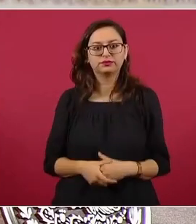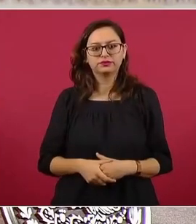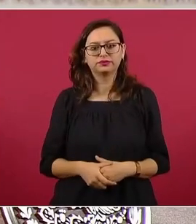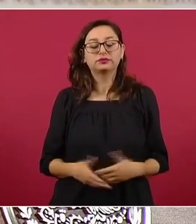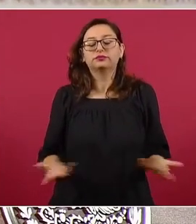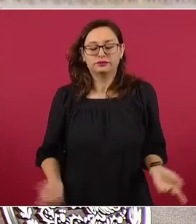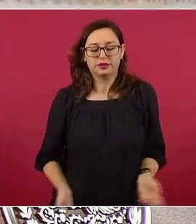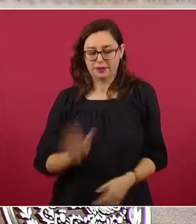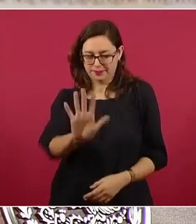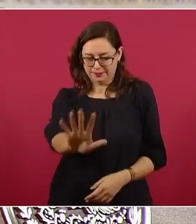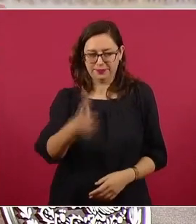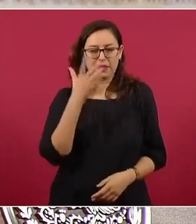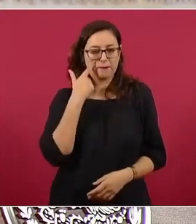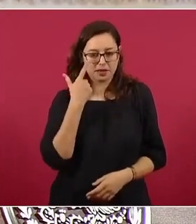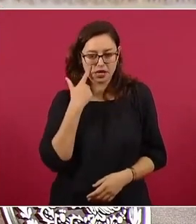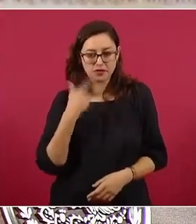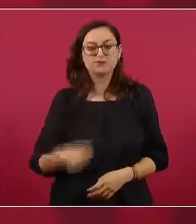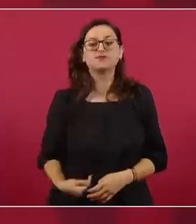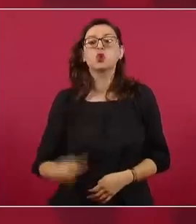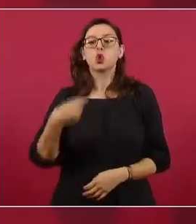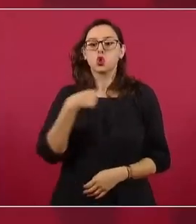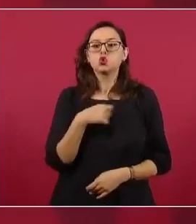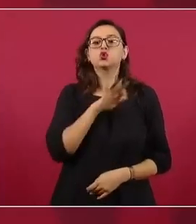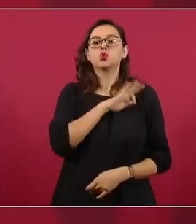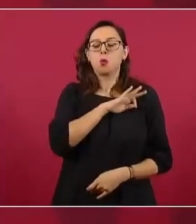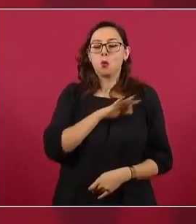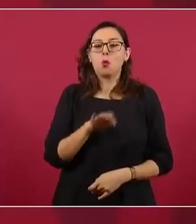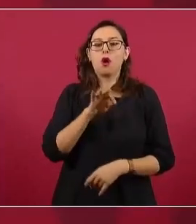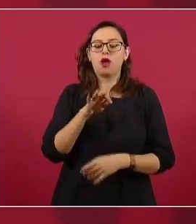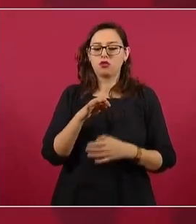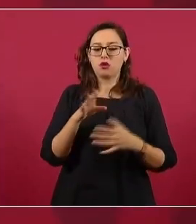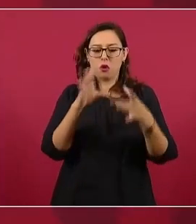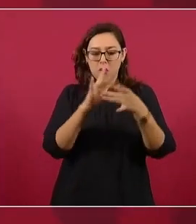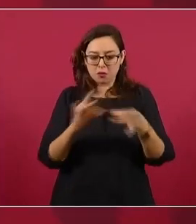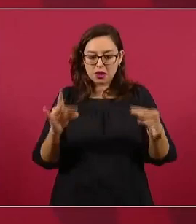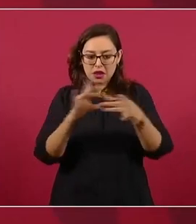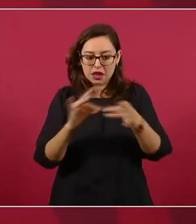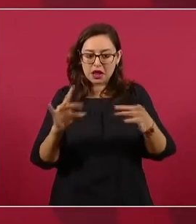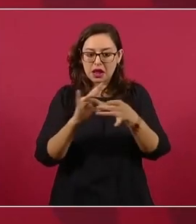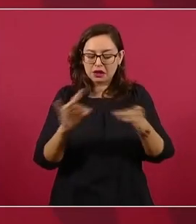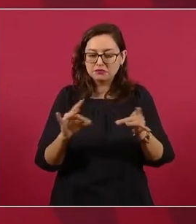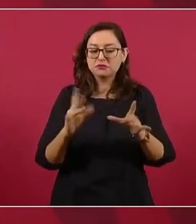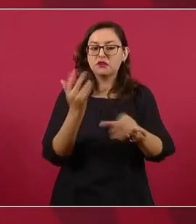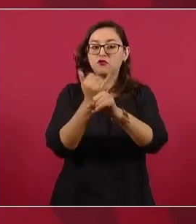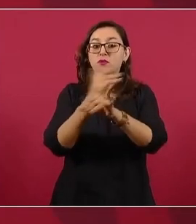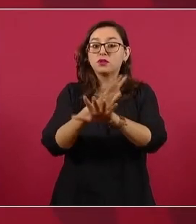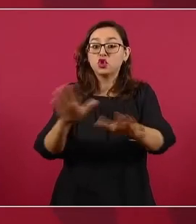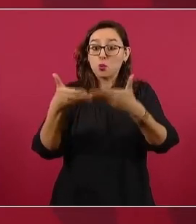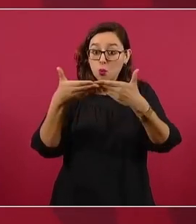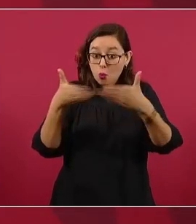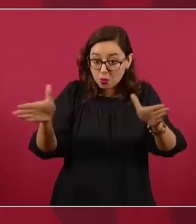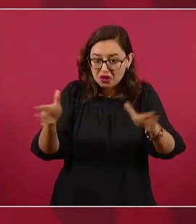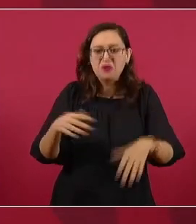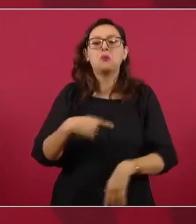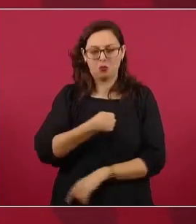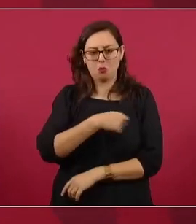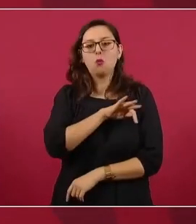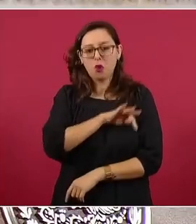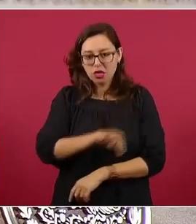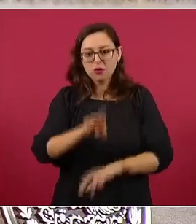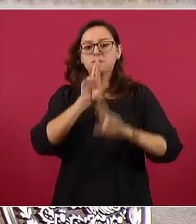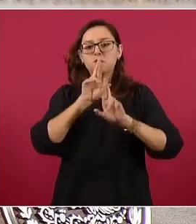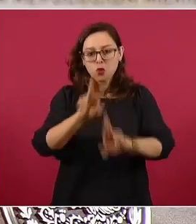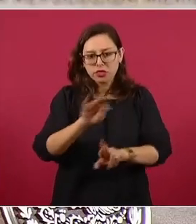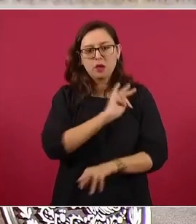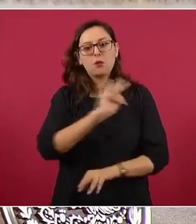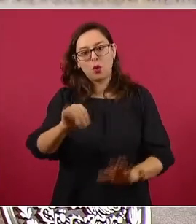abierto, ¿no? Lo que está todavía en análisis, está recibiendo, que es información,